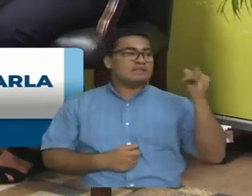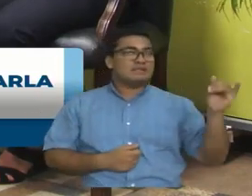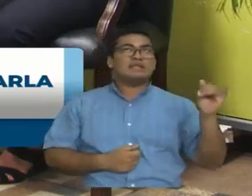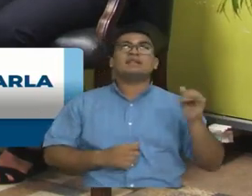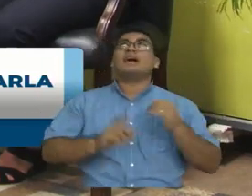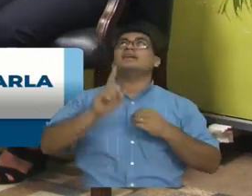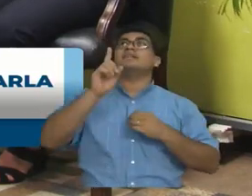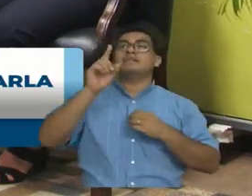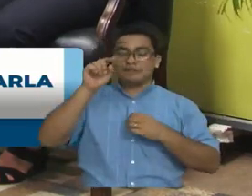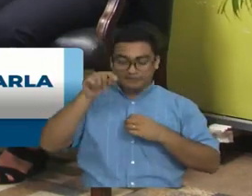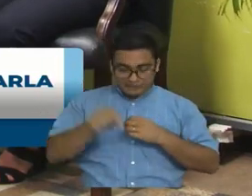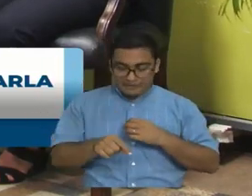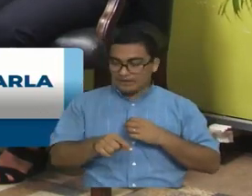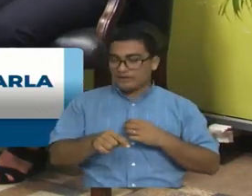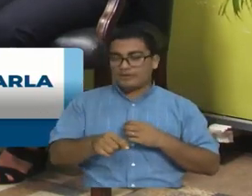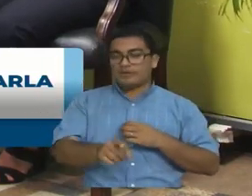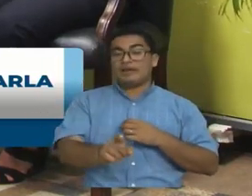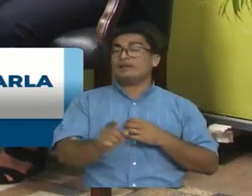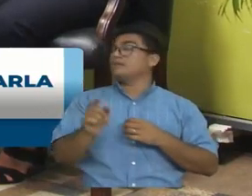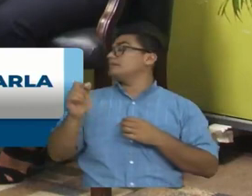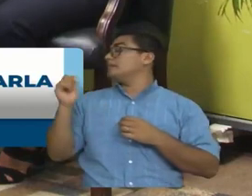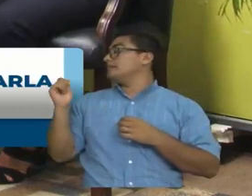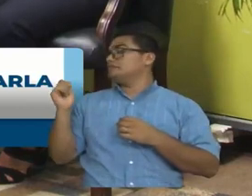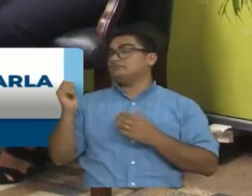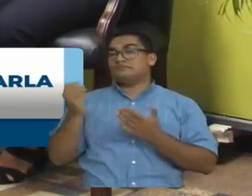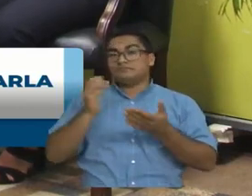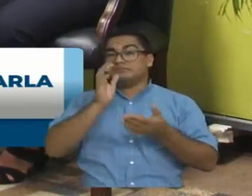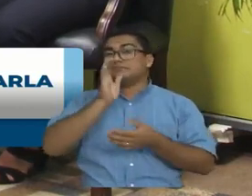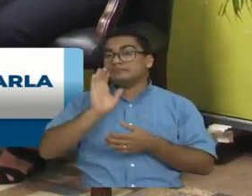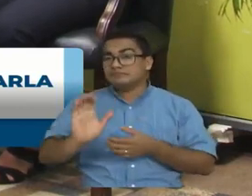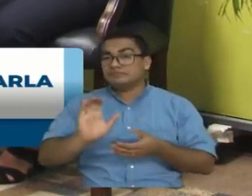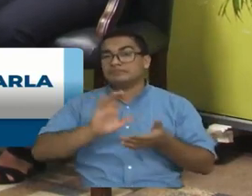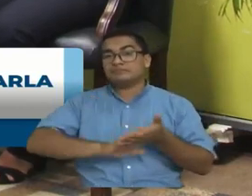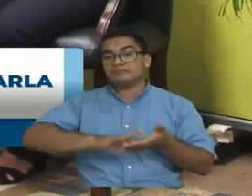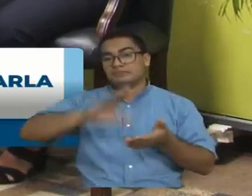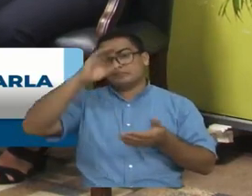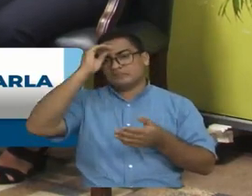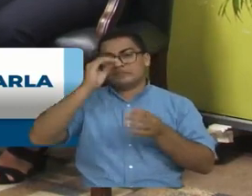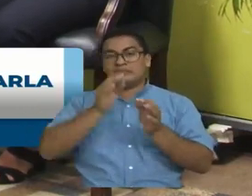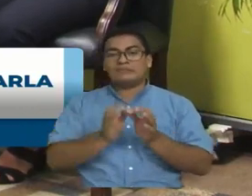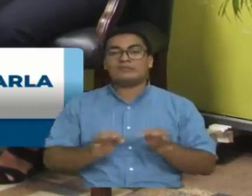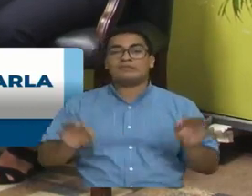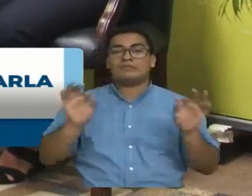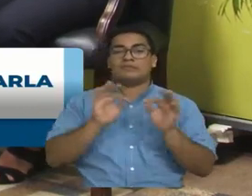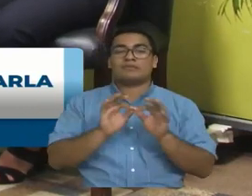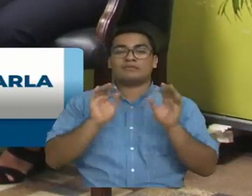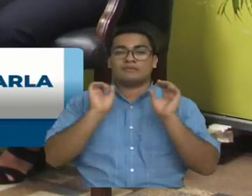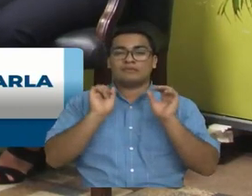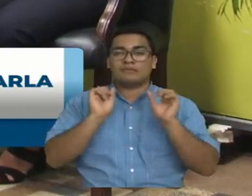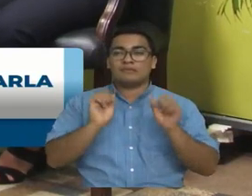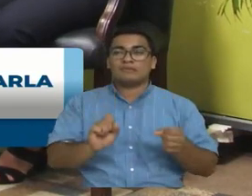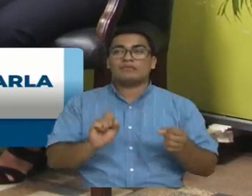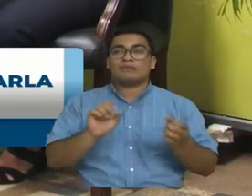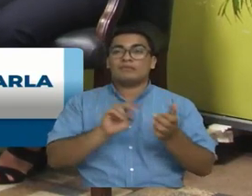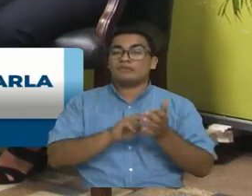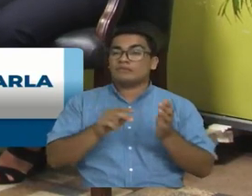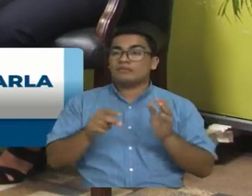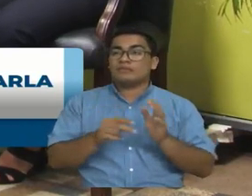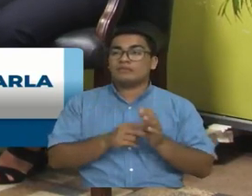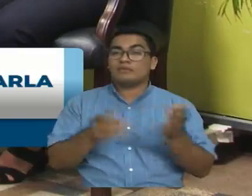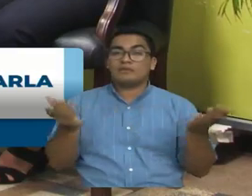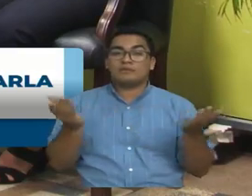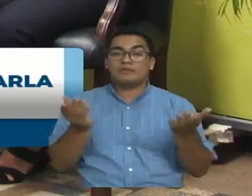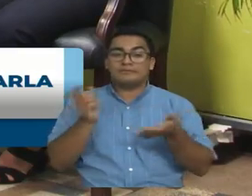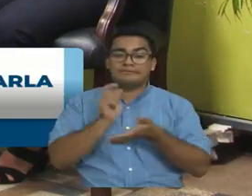arriba, abajo, entonces, porque eso es muy importante que el niño aprenda. Entonces, él va a poder determinar los rasgos